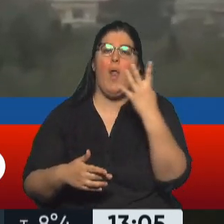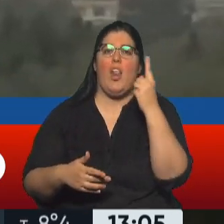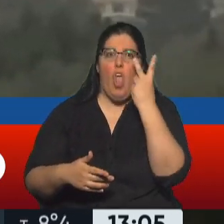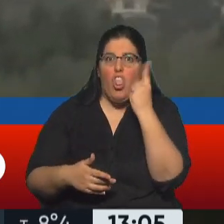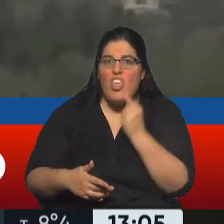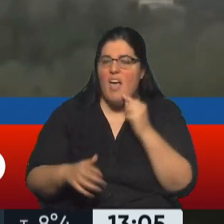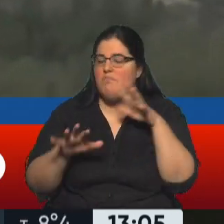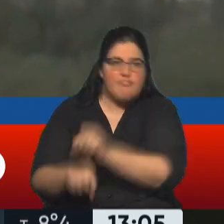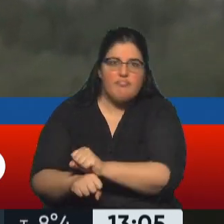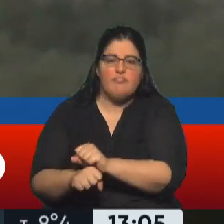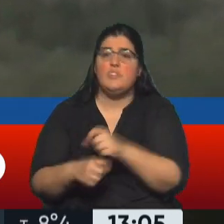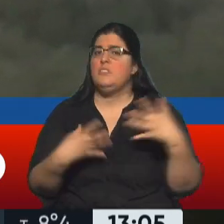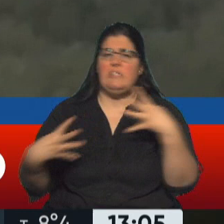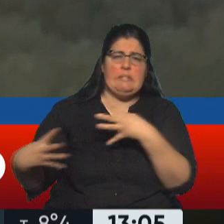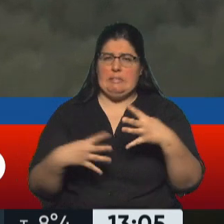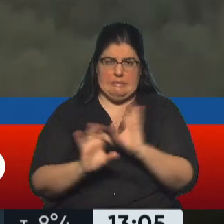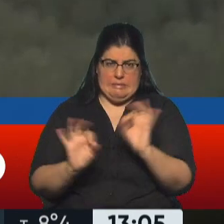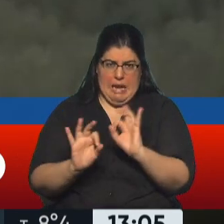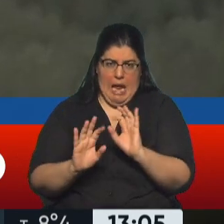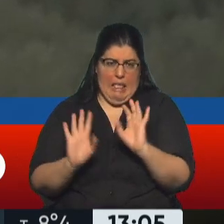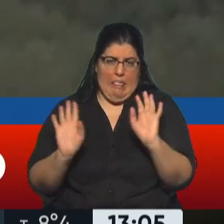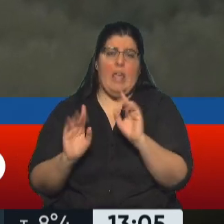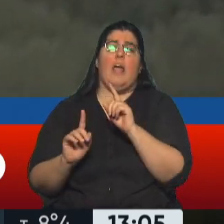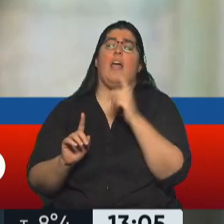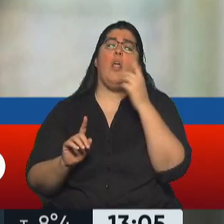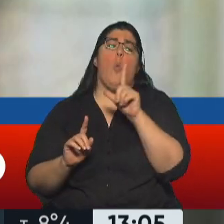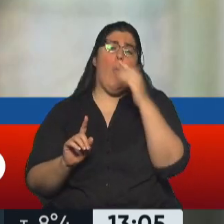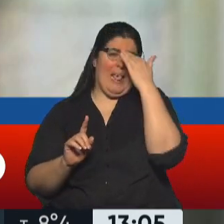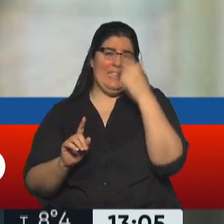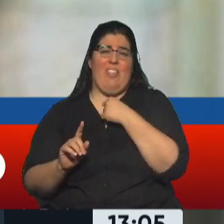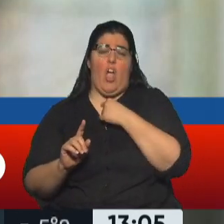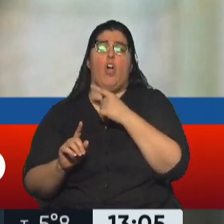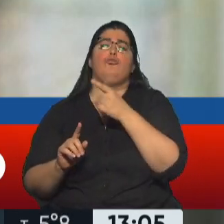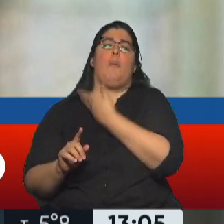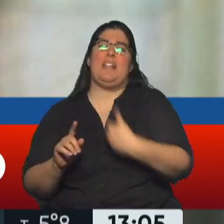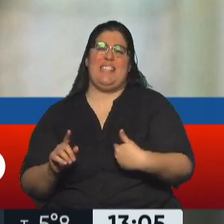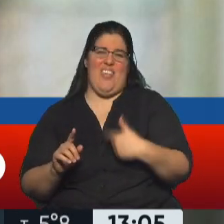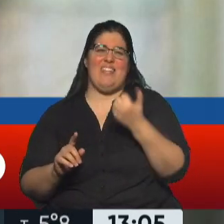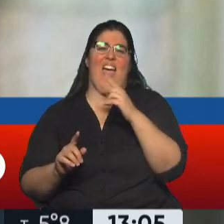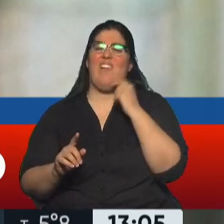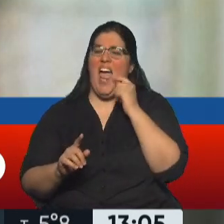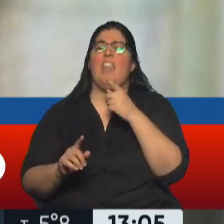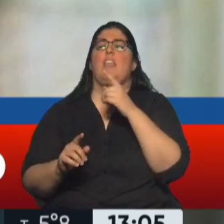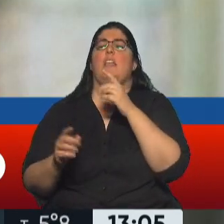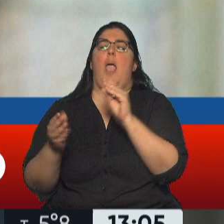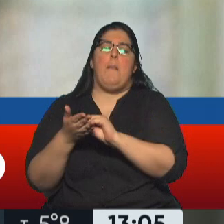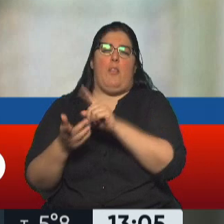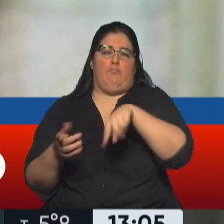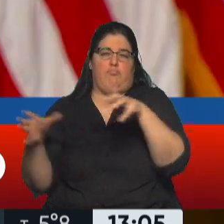sin combates, forzando el lunes 15 la huida del presidente Ashraf Ghani y de los funcionarios de su